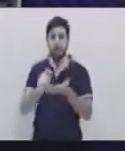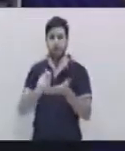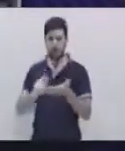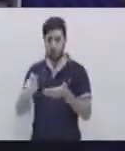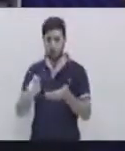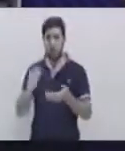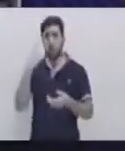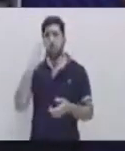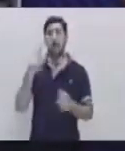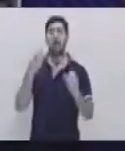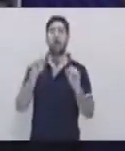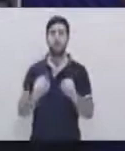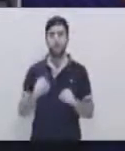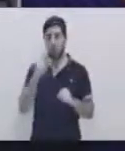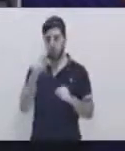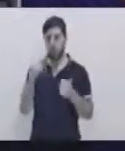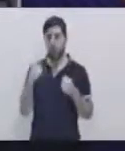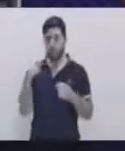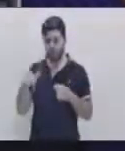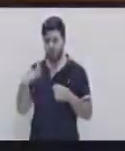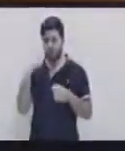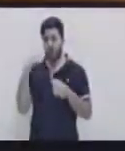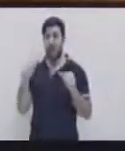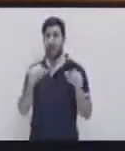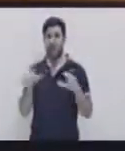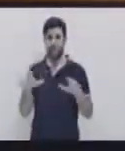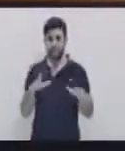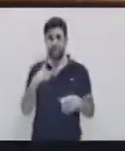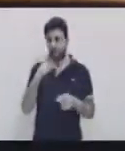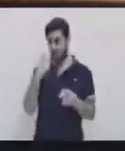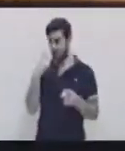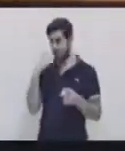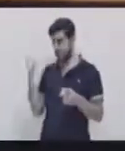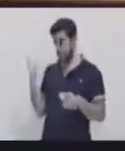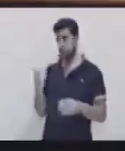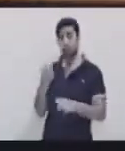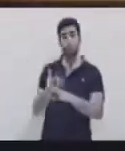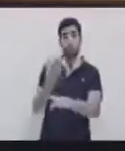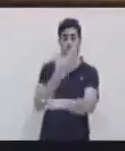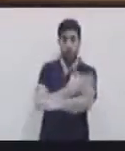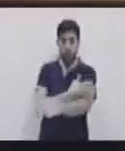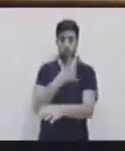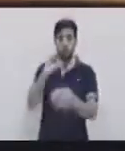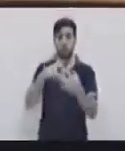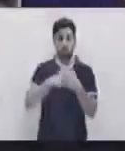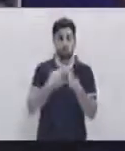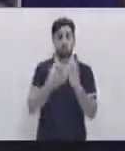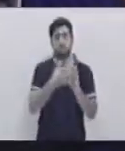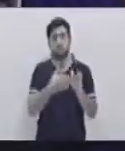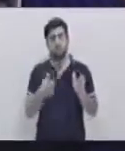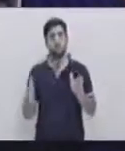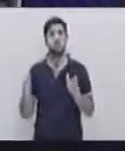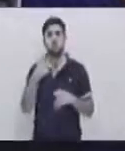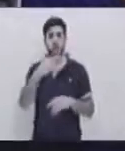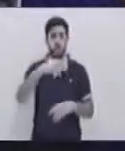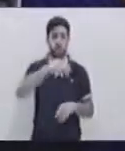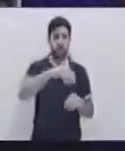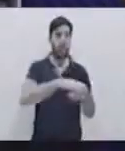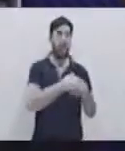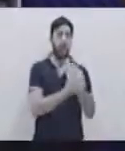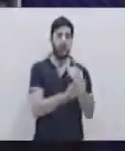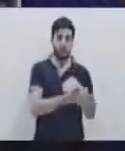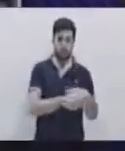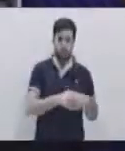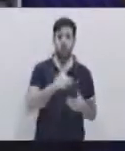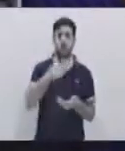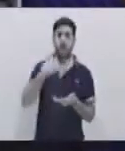permanentes para poder utilizar. Recuerda, antes de comenzar a trabajar, lavar tus manos